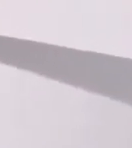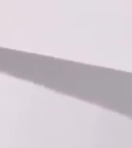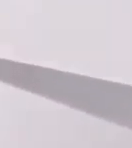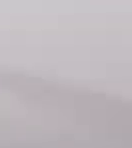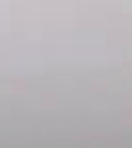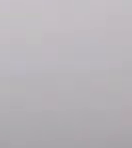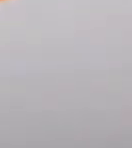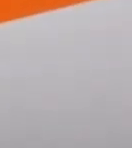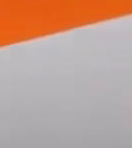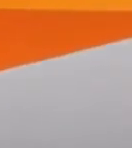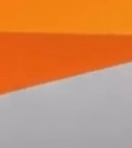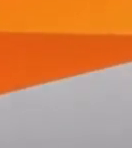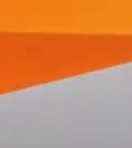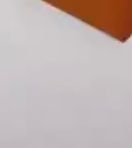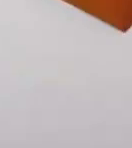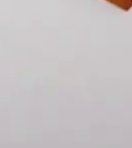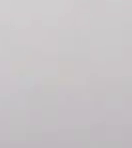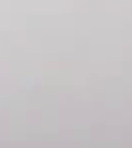sí